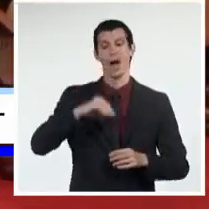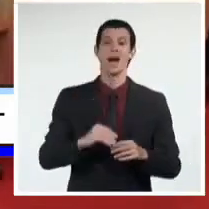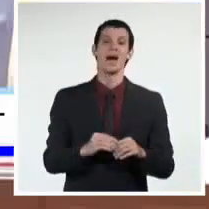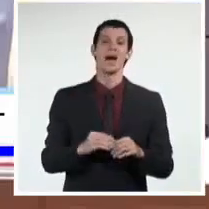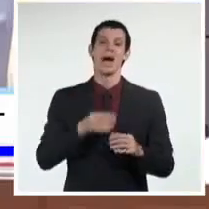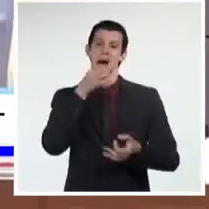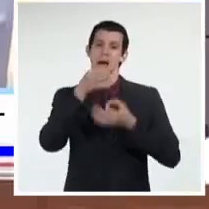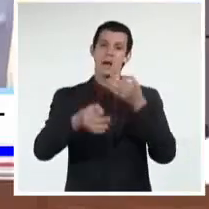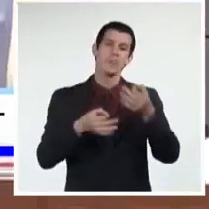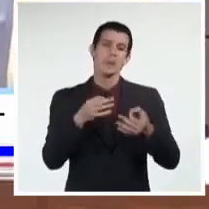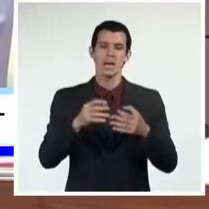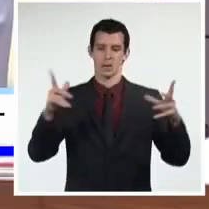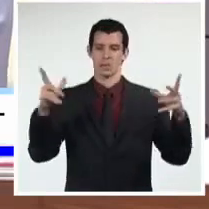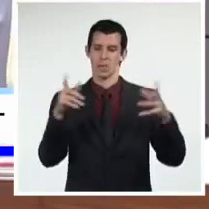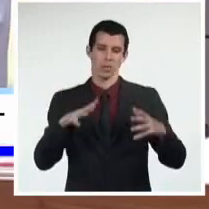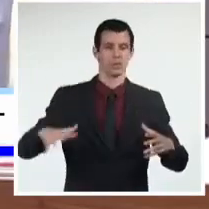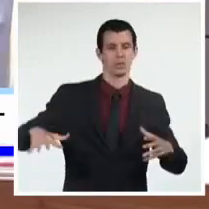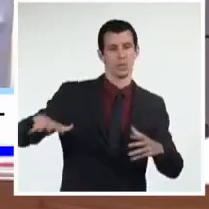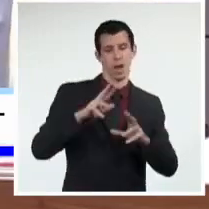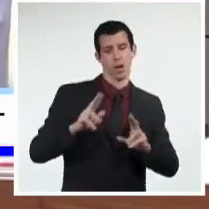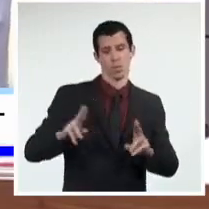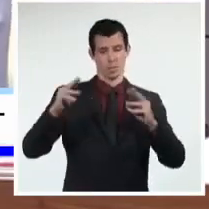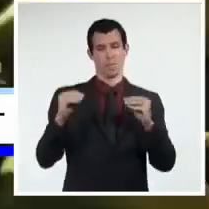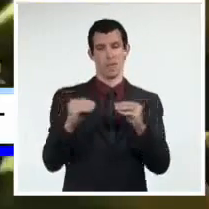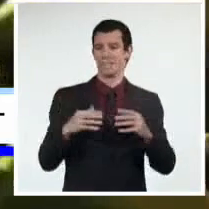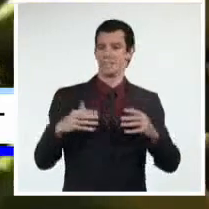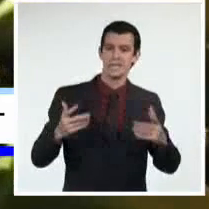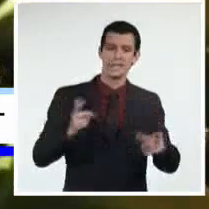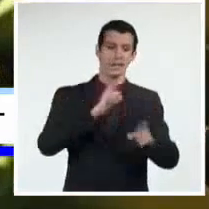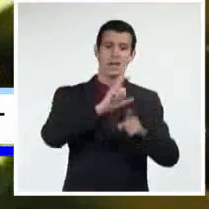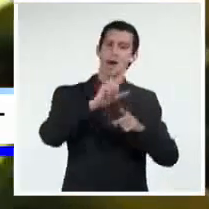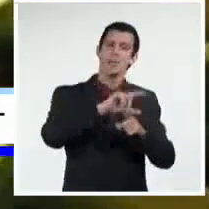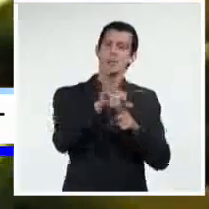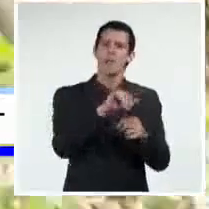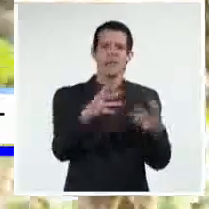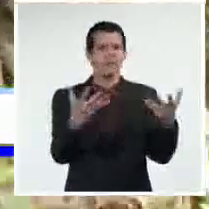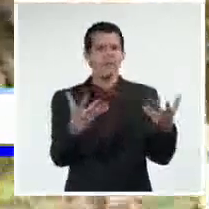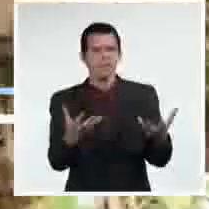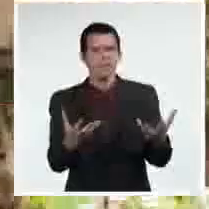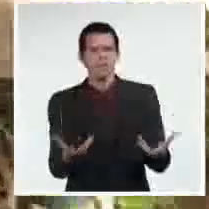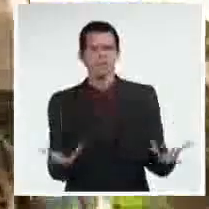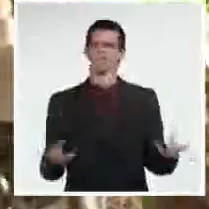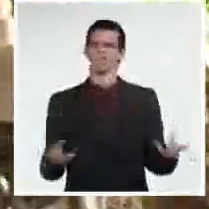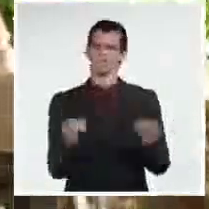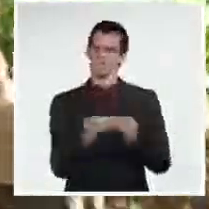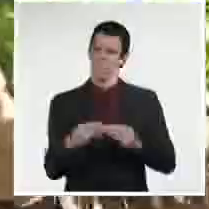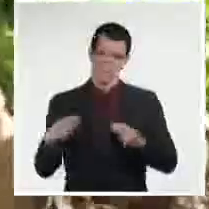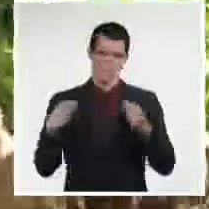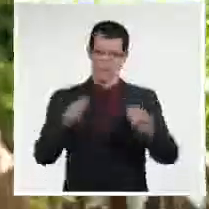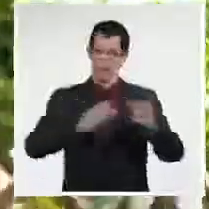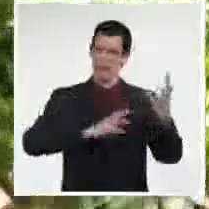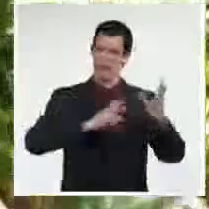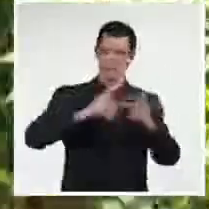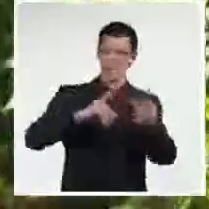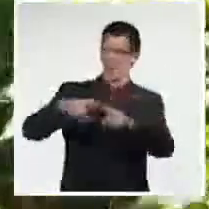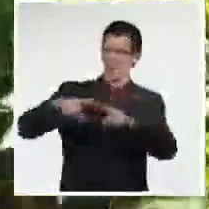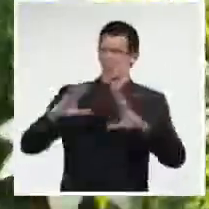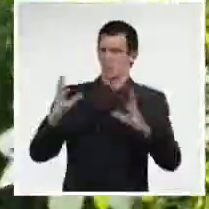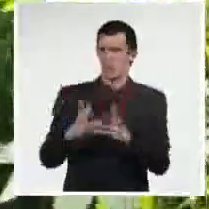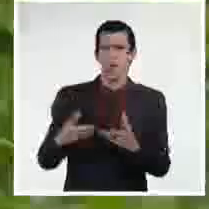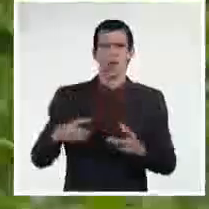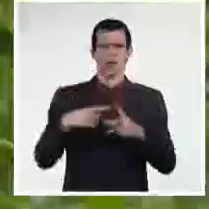propuesta aprobada por este órgano tras el debate sobre las acciones para fortalecer, diversificar y desarrollar la base